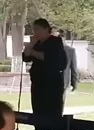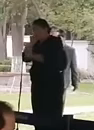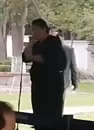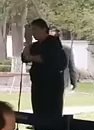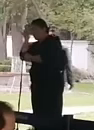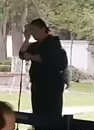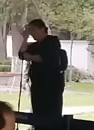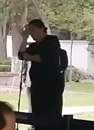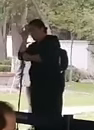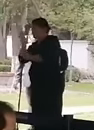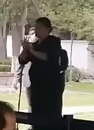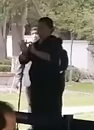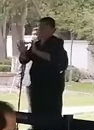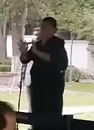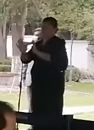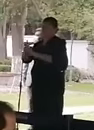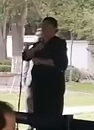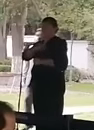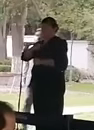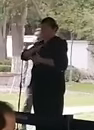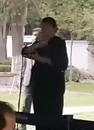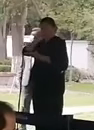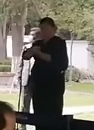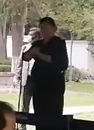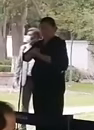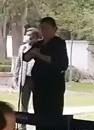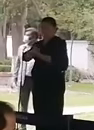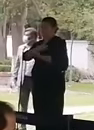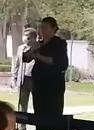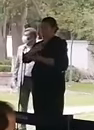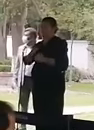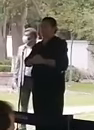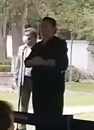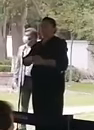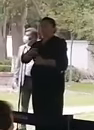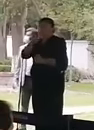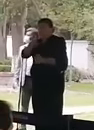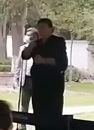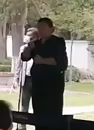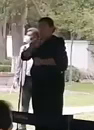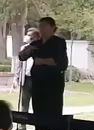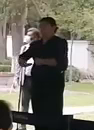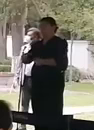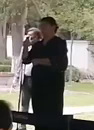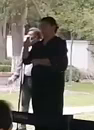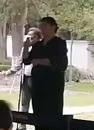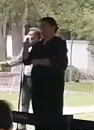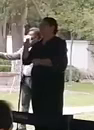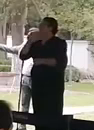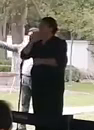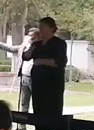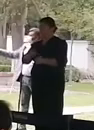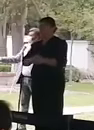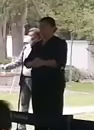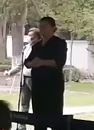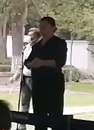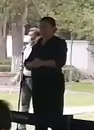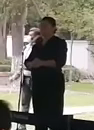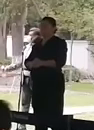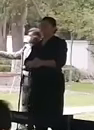¿no? El presidente Biden apoya eso. Nosotros lo estamos apoyando fuertemente. Gobernador, sí,